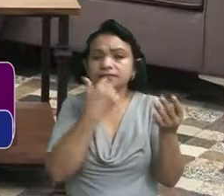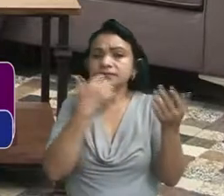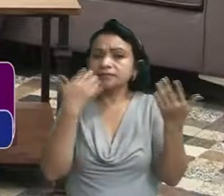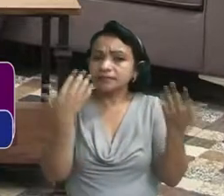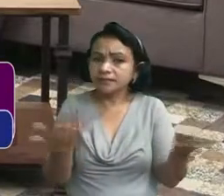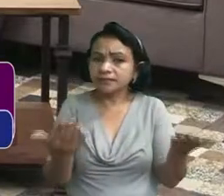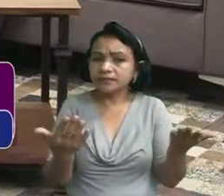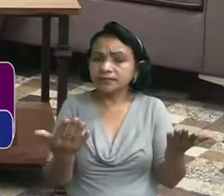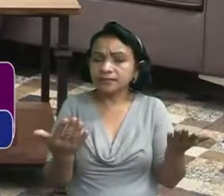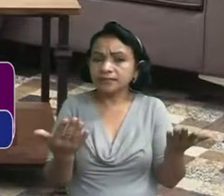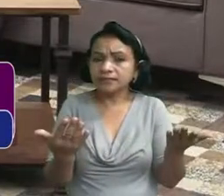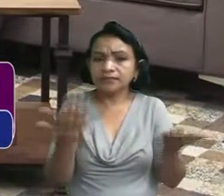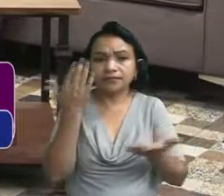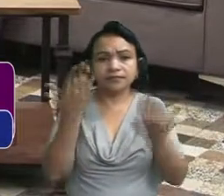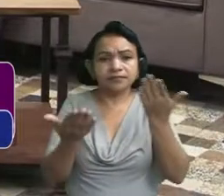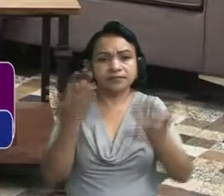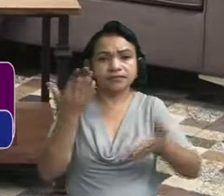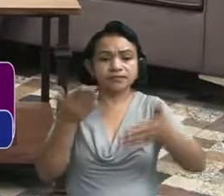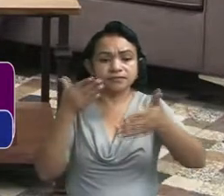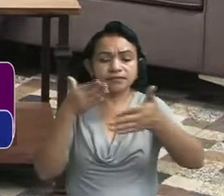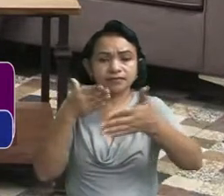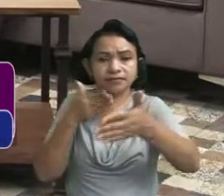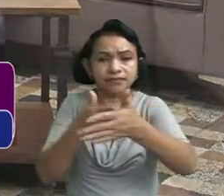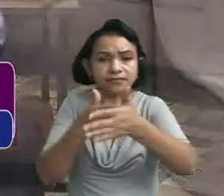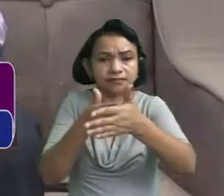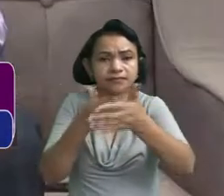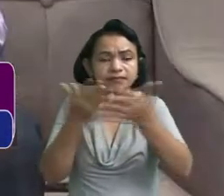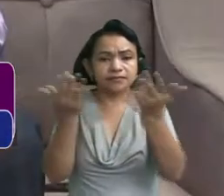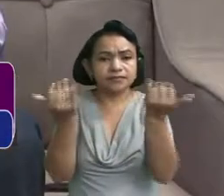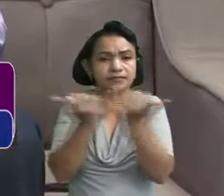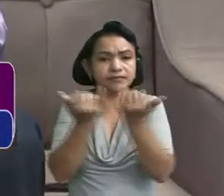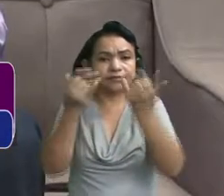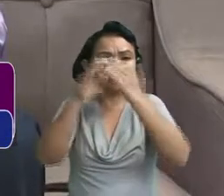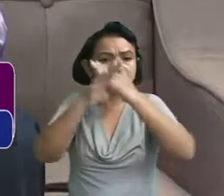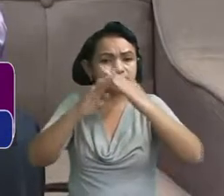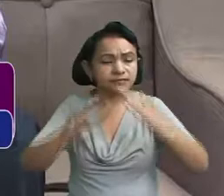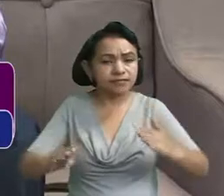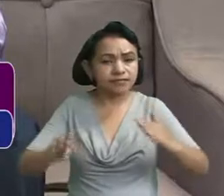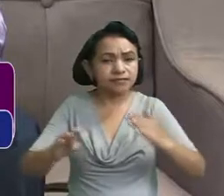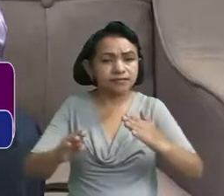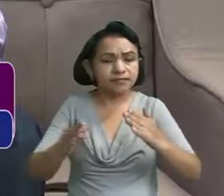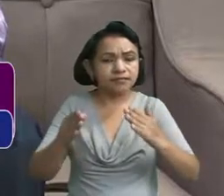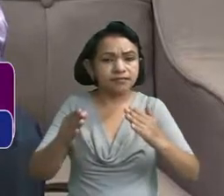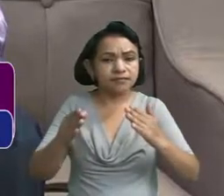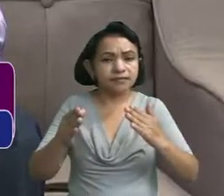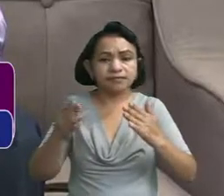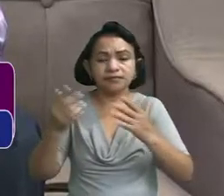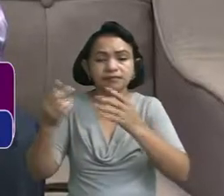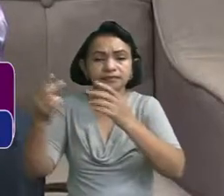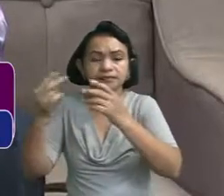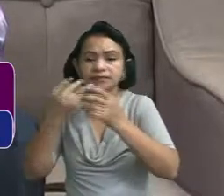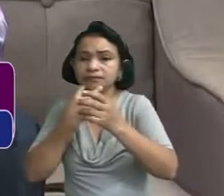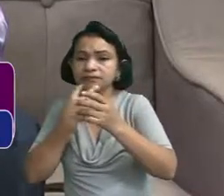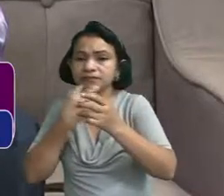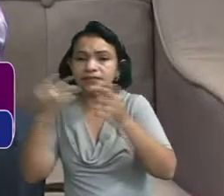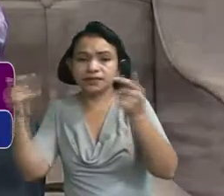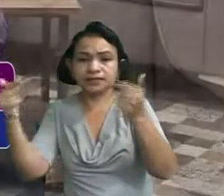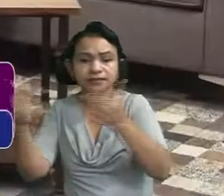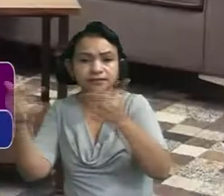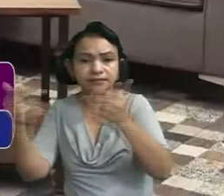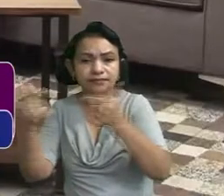a veces pareciese que limitan a la paz, como usted lo mencionó al inicio del programa, al inicio de su intervención, la ausencia de la guerra. Sí, claro. Porque